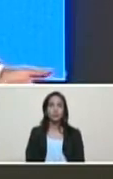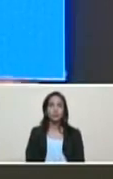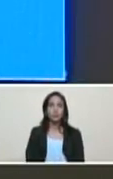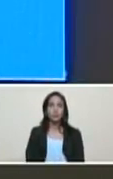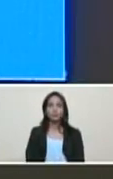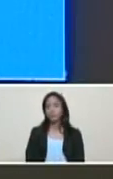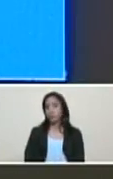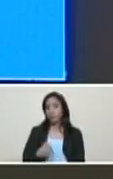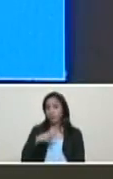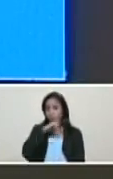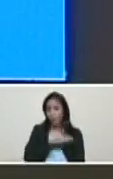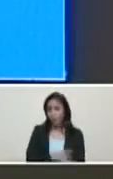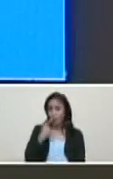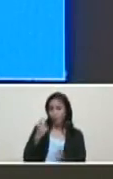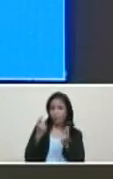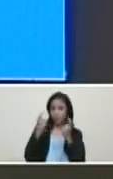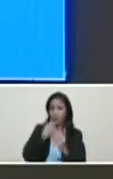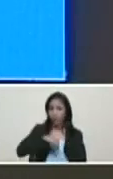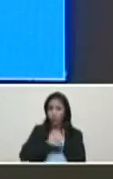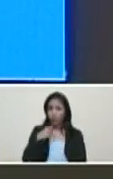Esa historia no nos la enseñaron.